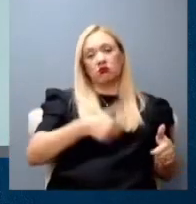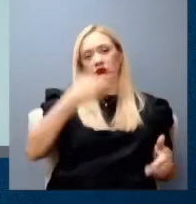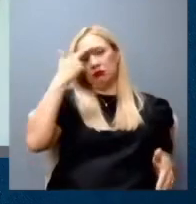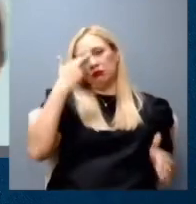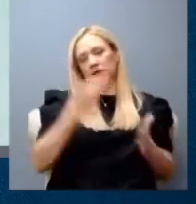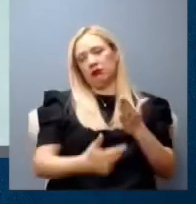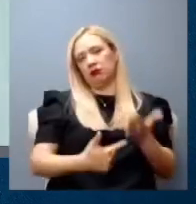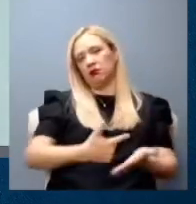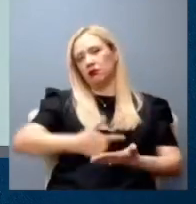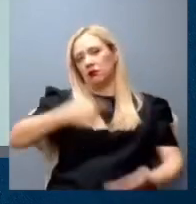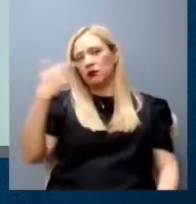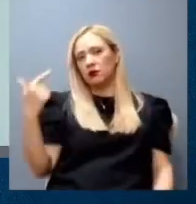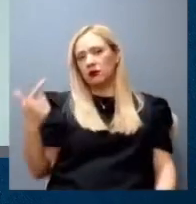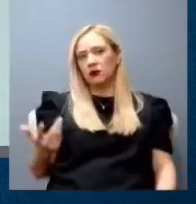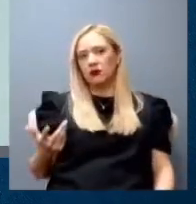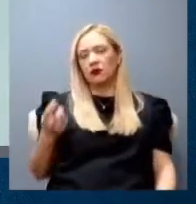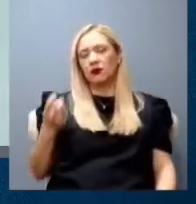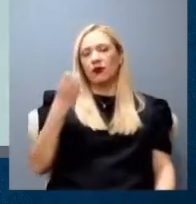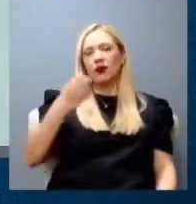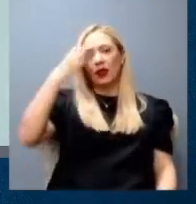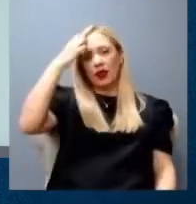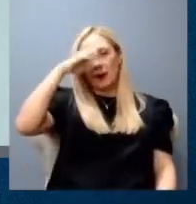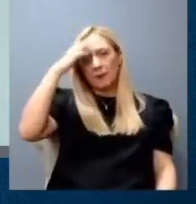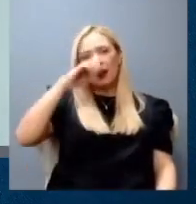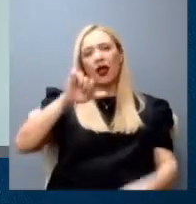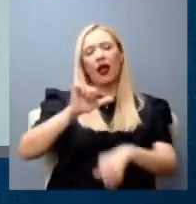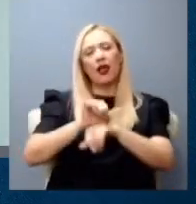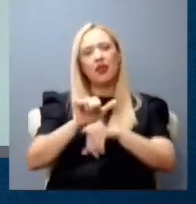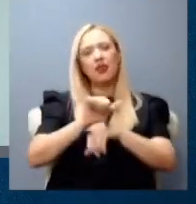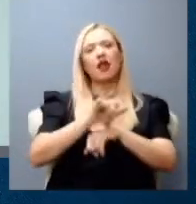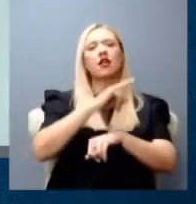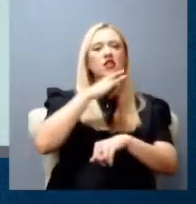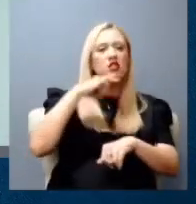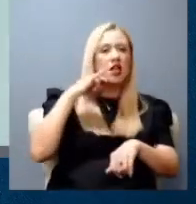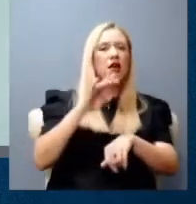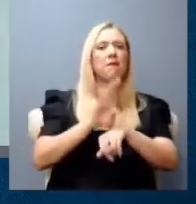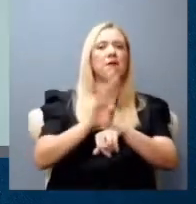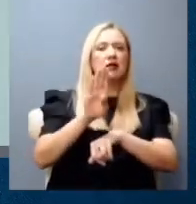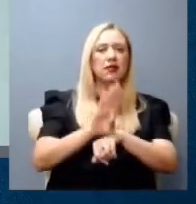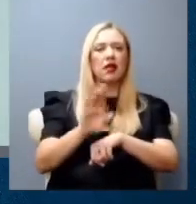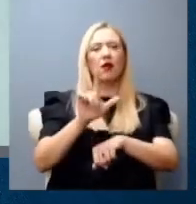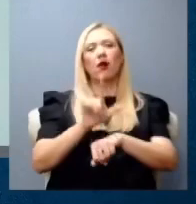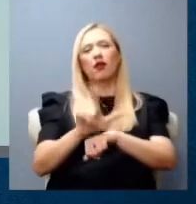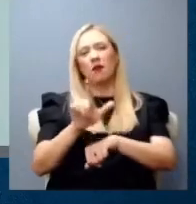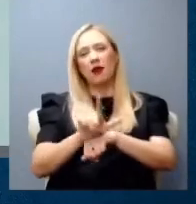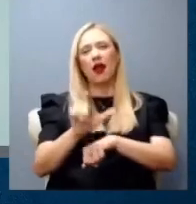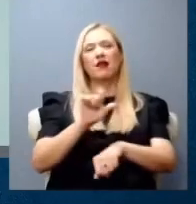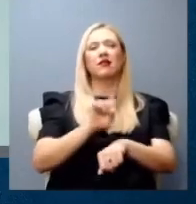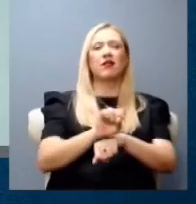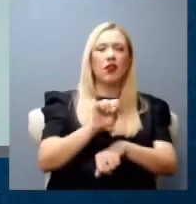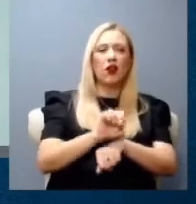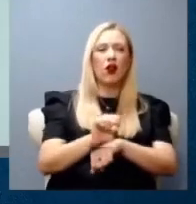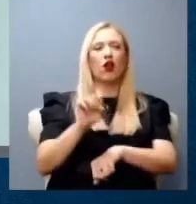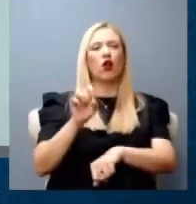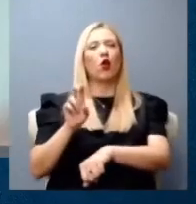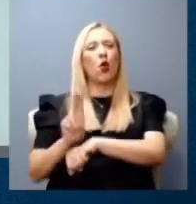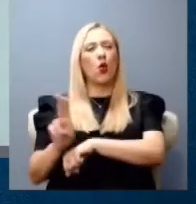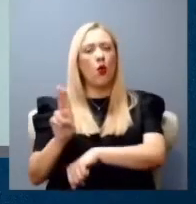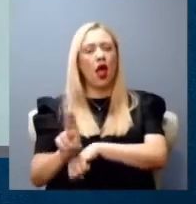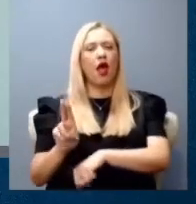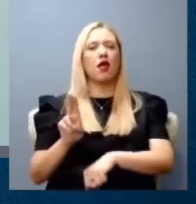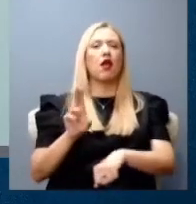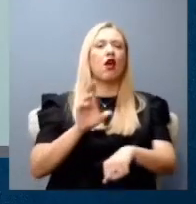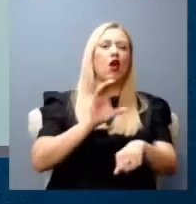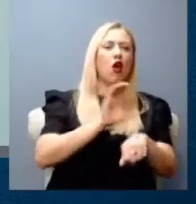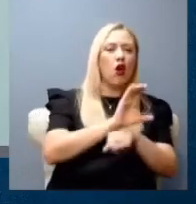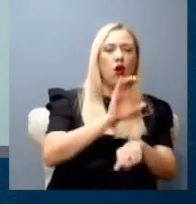insisto, estas experiencias, Argentina, Chile, Brasil, Guatemala, El Salvador, Uruguay, nos han marcado, Colombia,